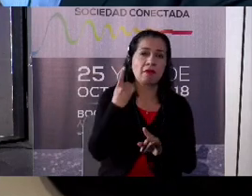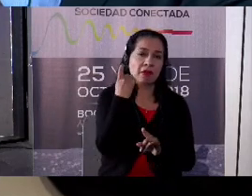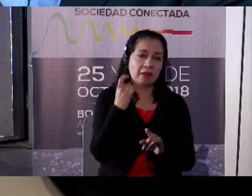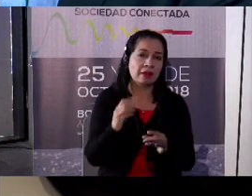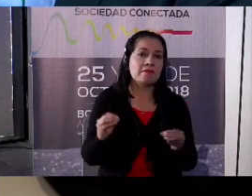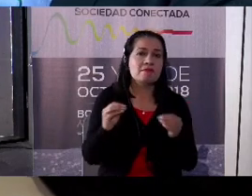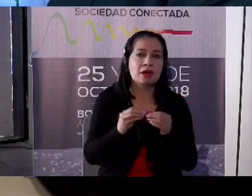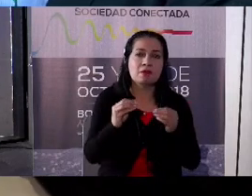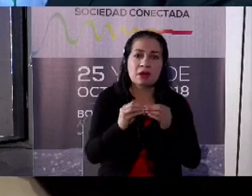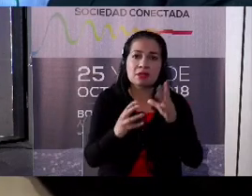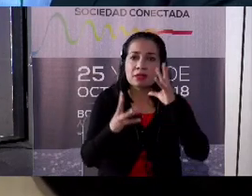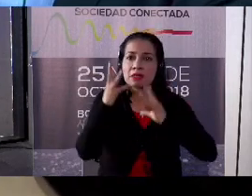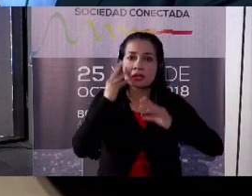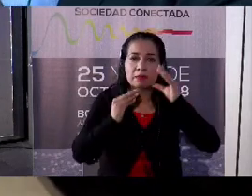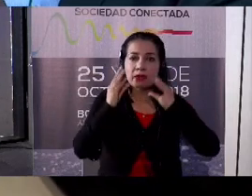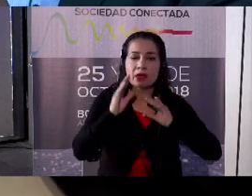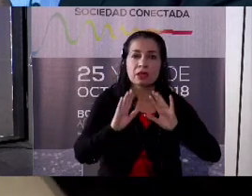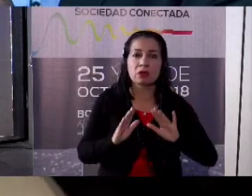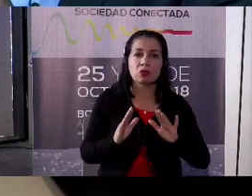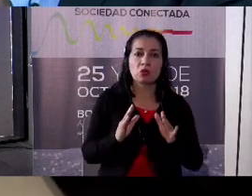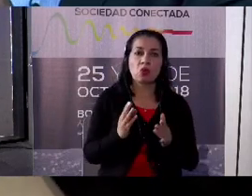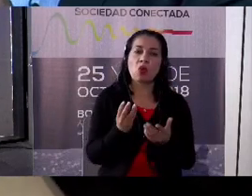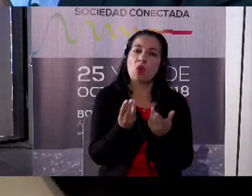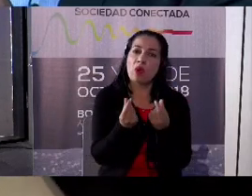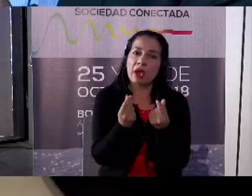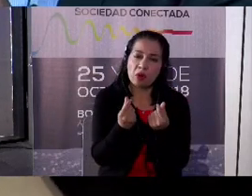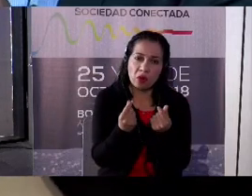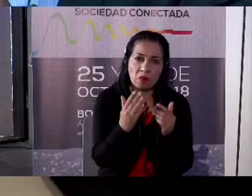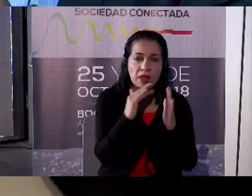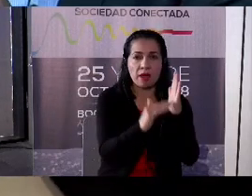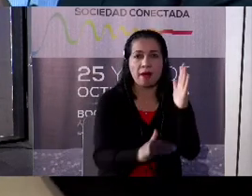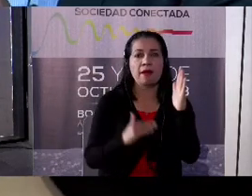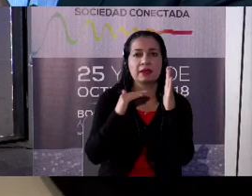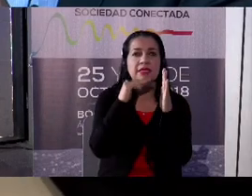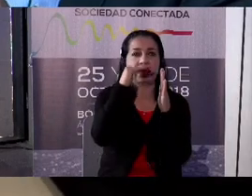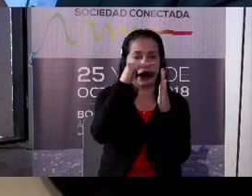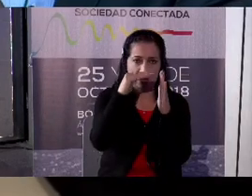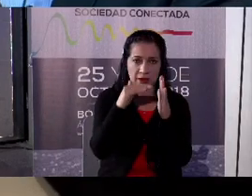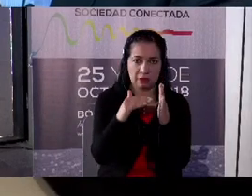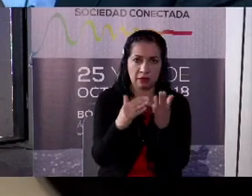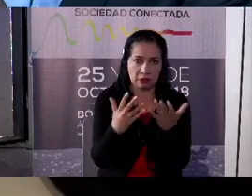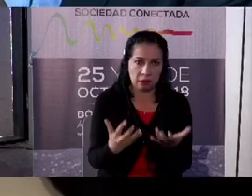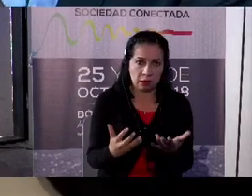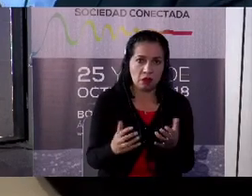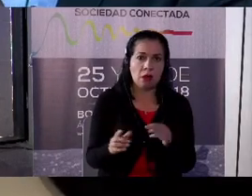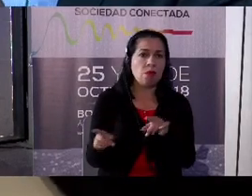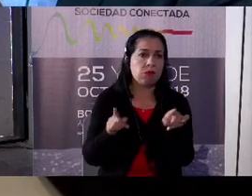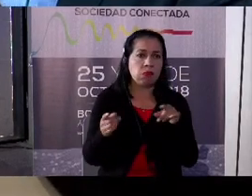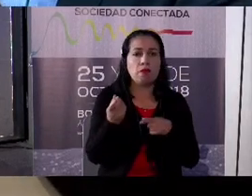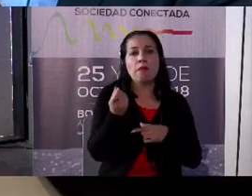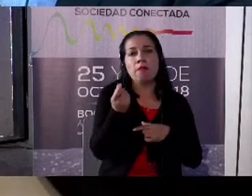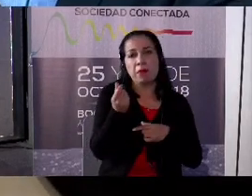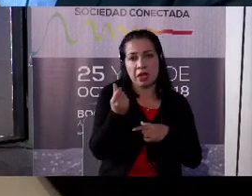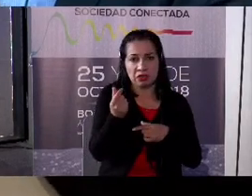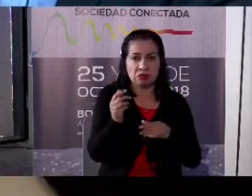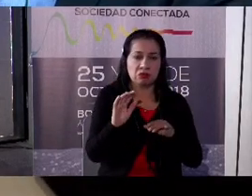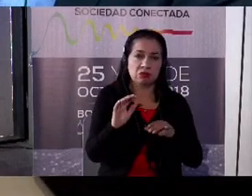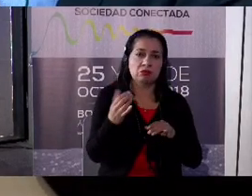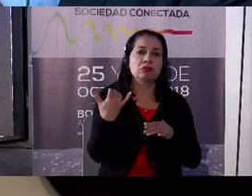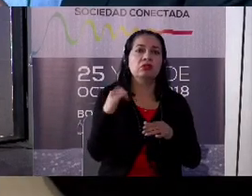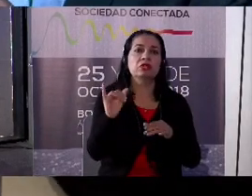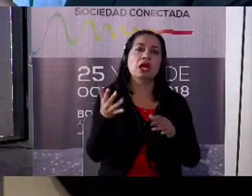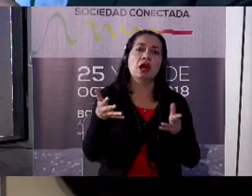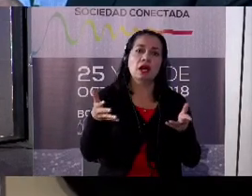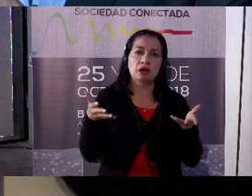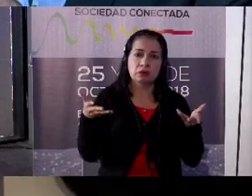madurez y ganar más economía de escala e aunque ya los precios están convergiendo como decían